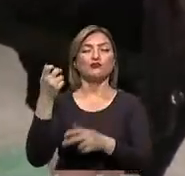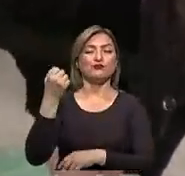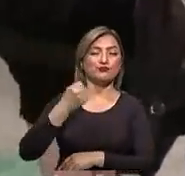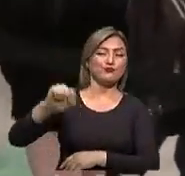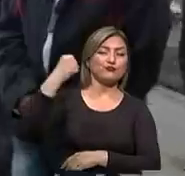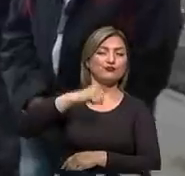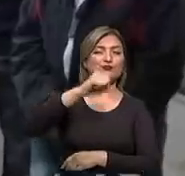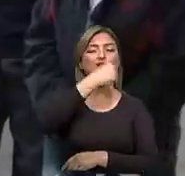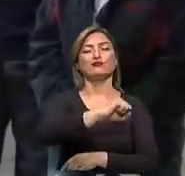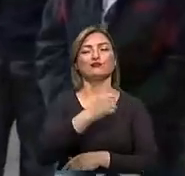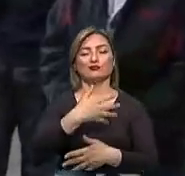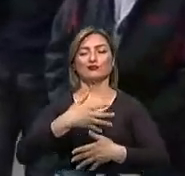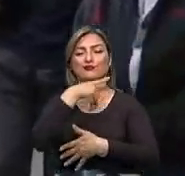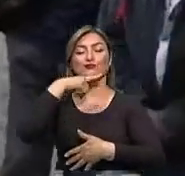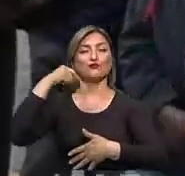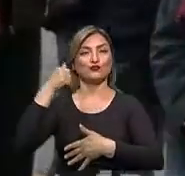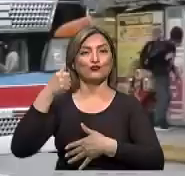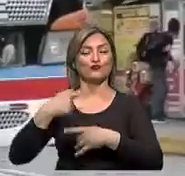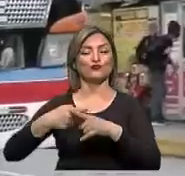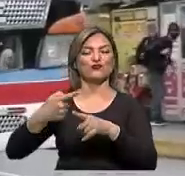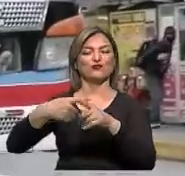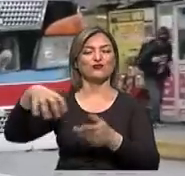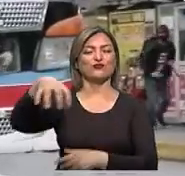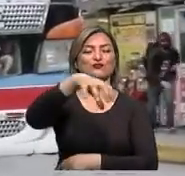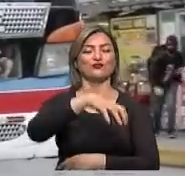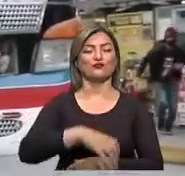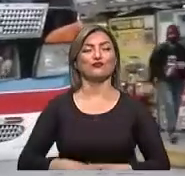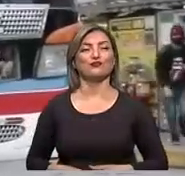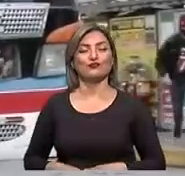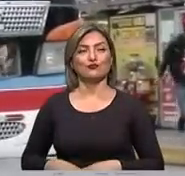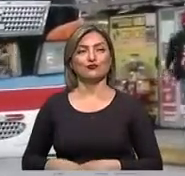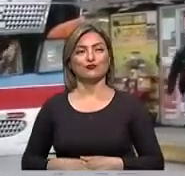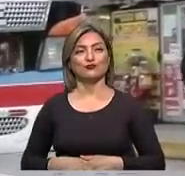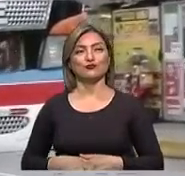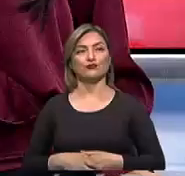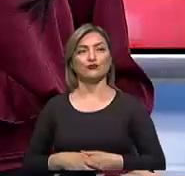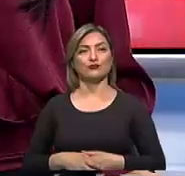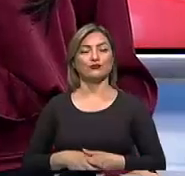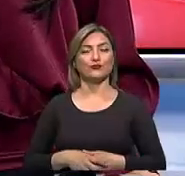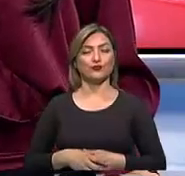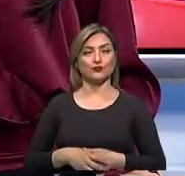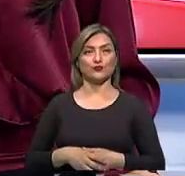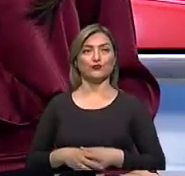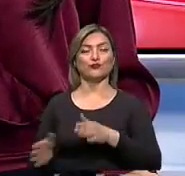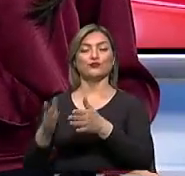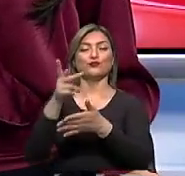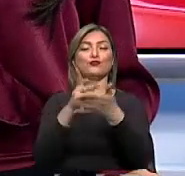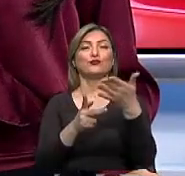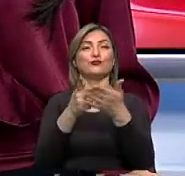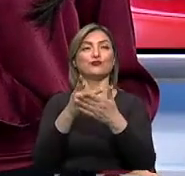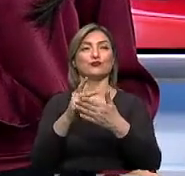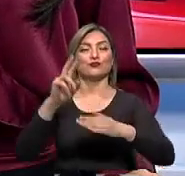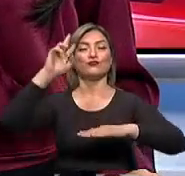de Quito a disfrutar de su feriado en otros puntos del país. Andrea Samaniego, 24 horas. ¿Y qué pasó a